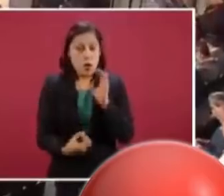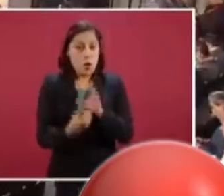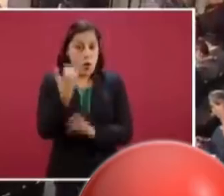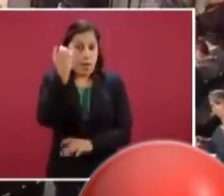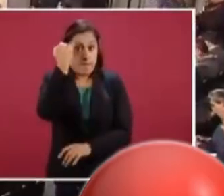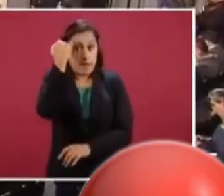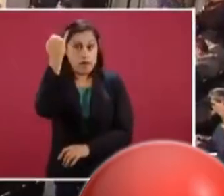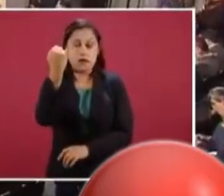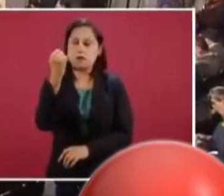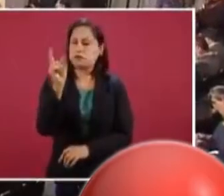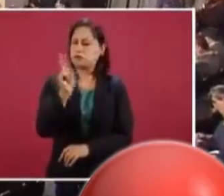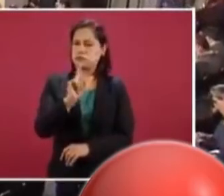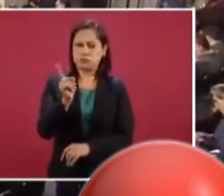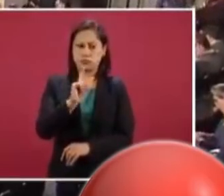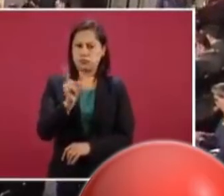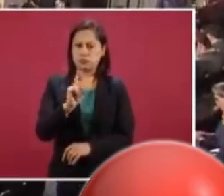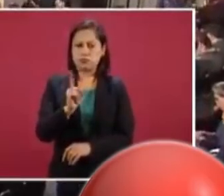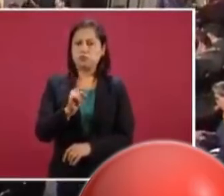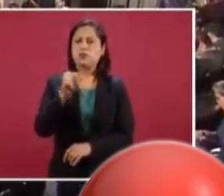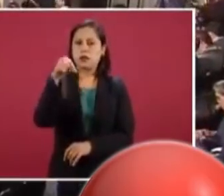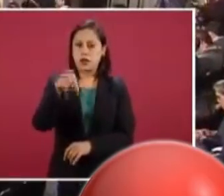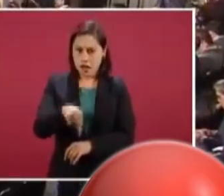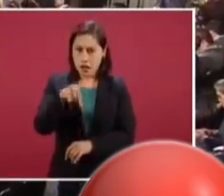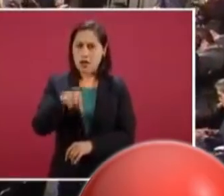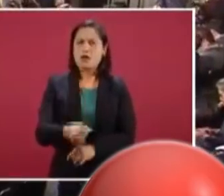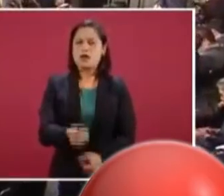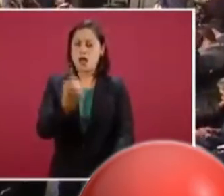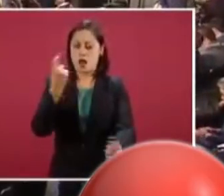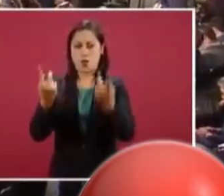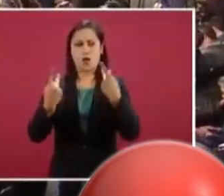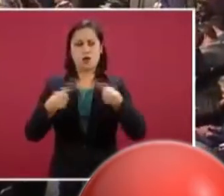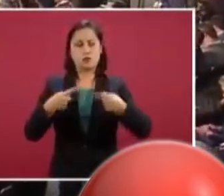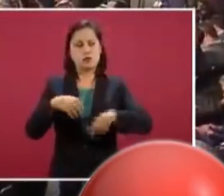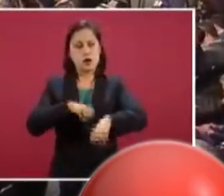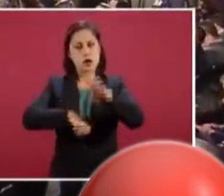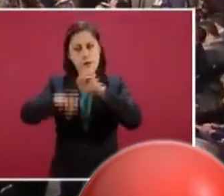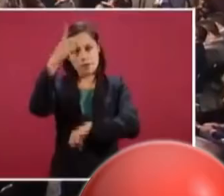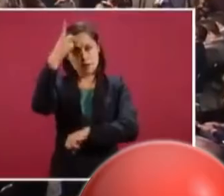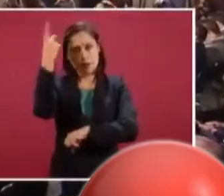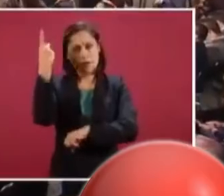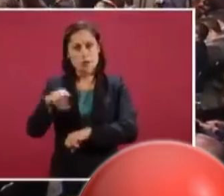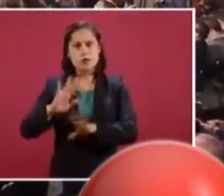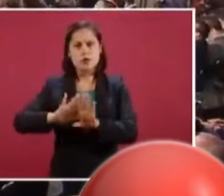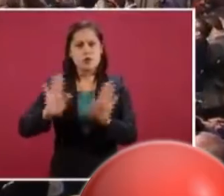empresarios que han dejado ese legado